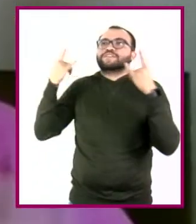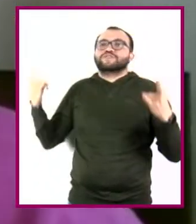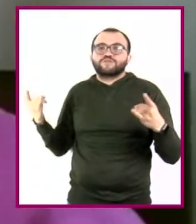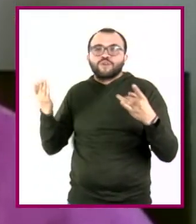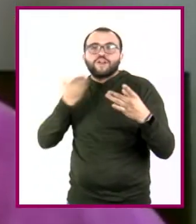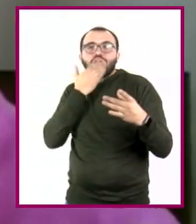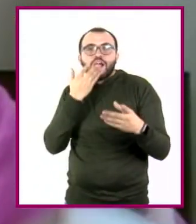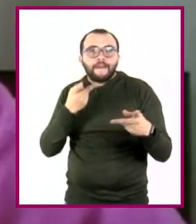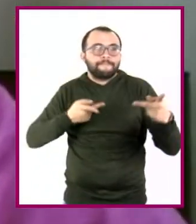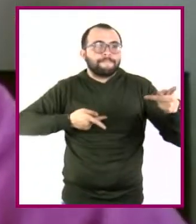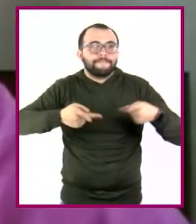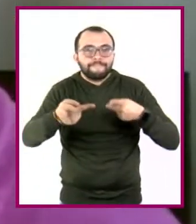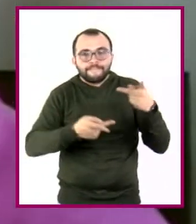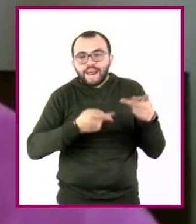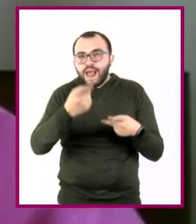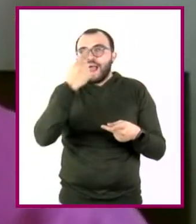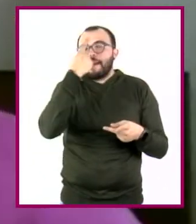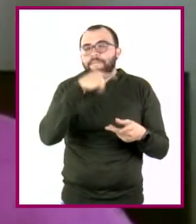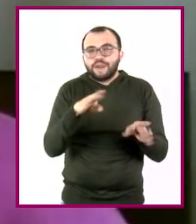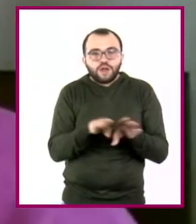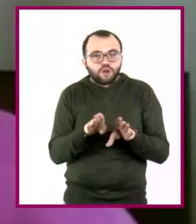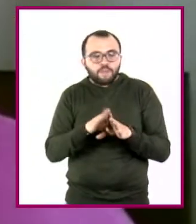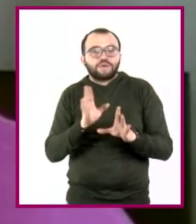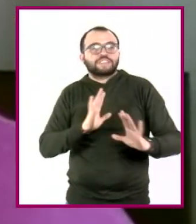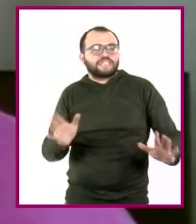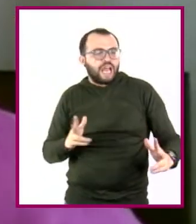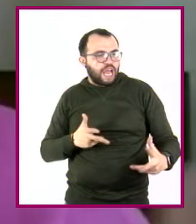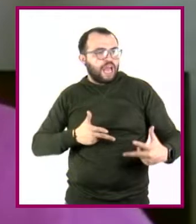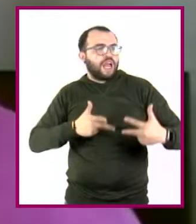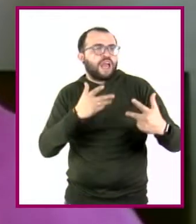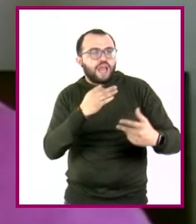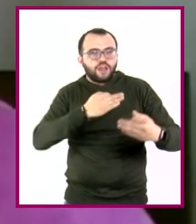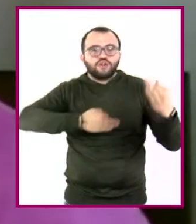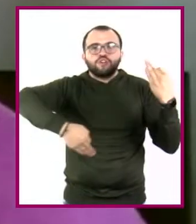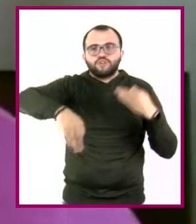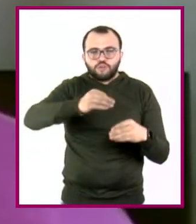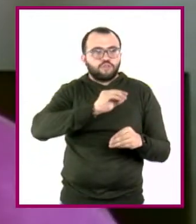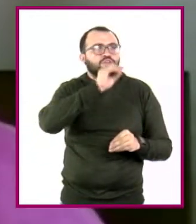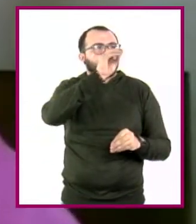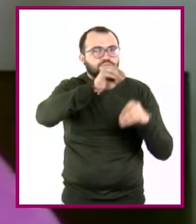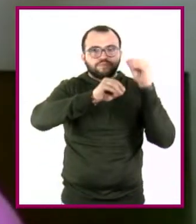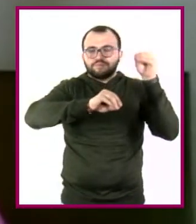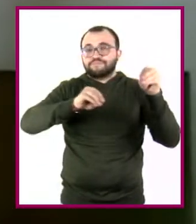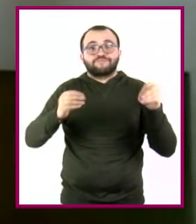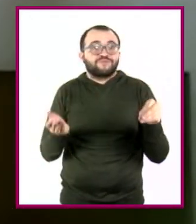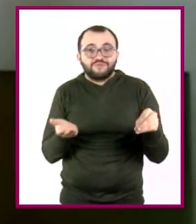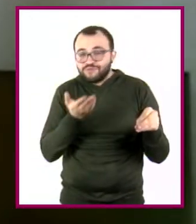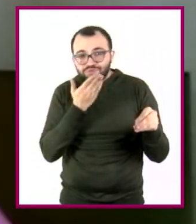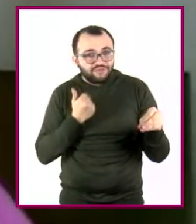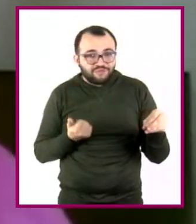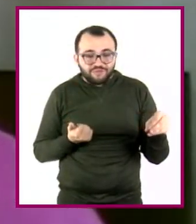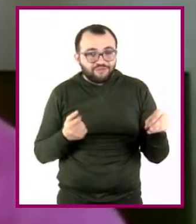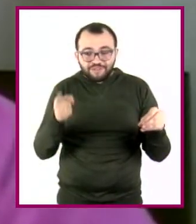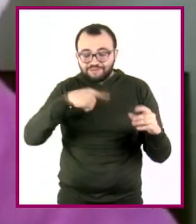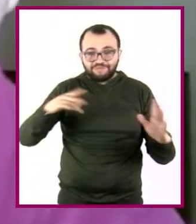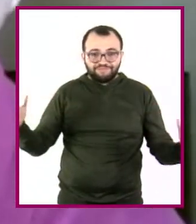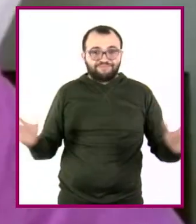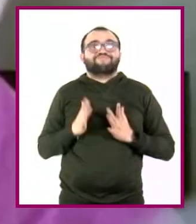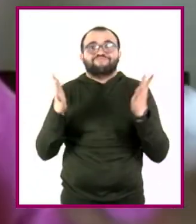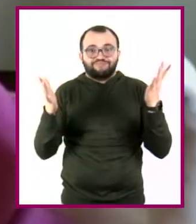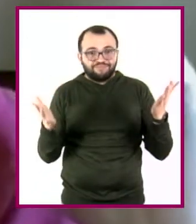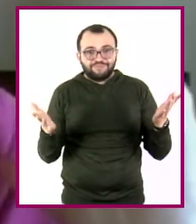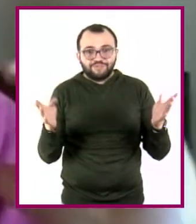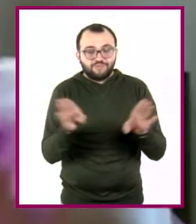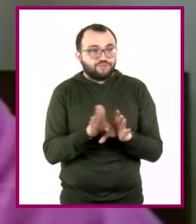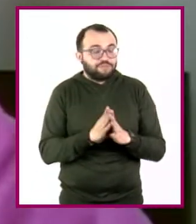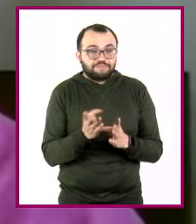en planeamiento para llegar a un punto donde tuviéramos una instalación adecuada de capacidades en línea, no, esto